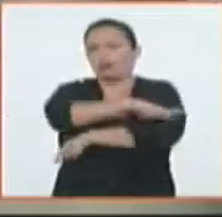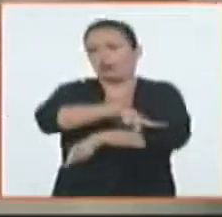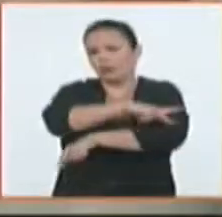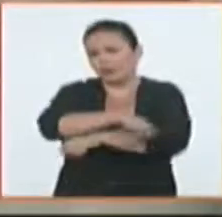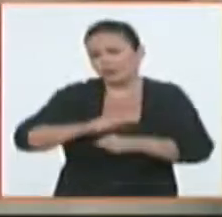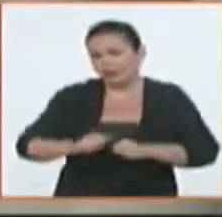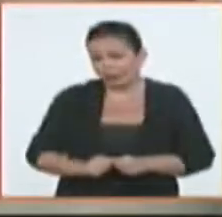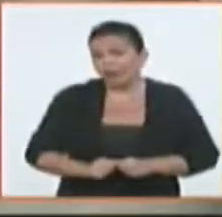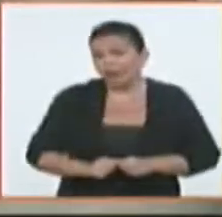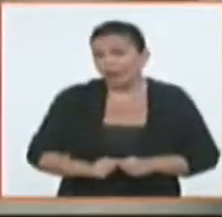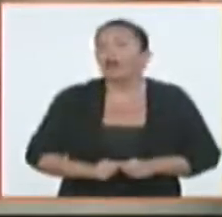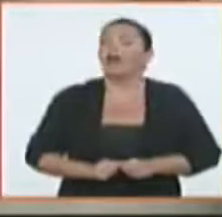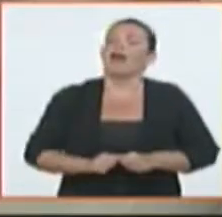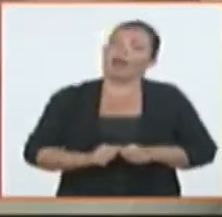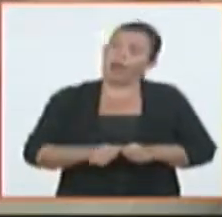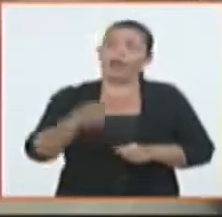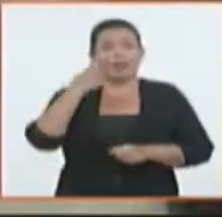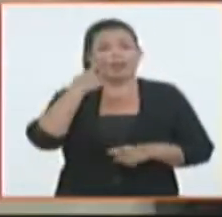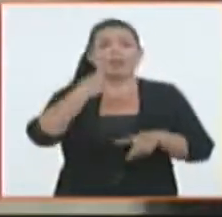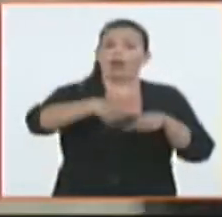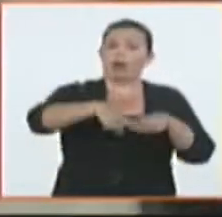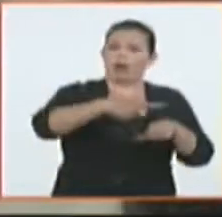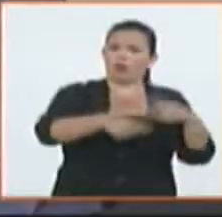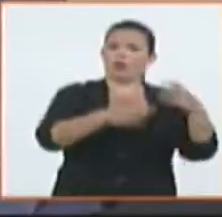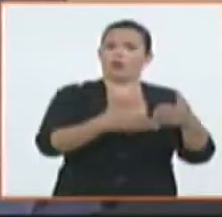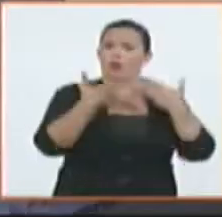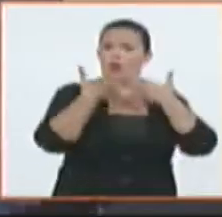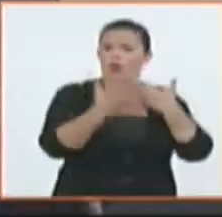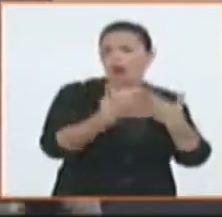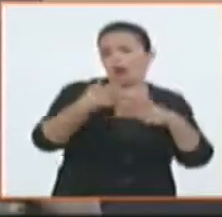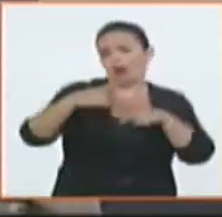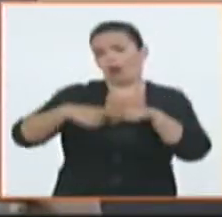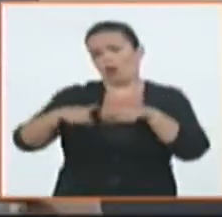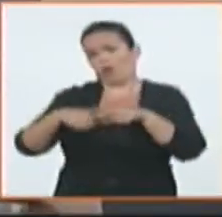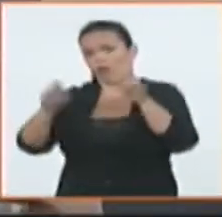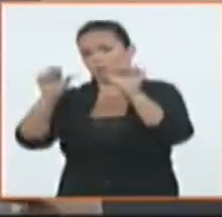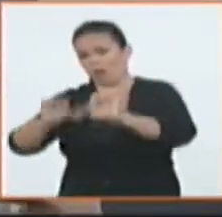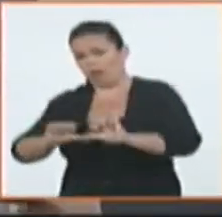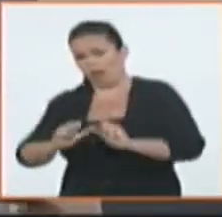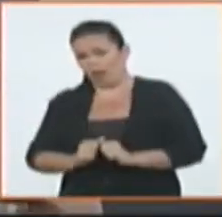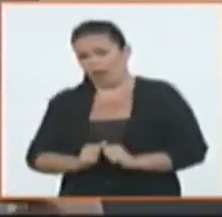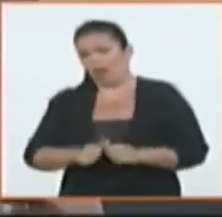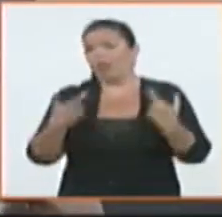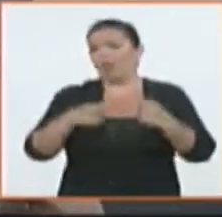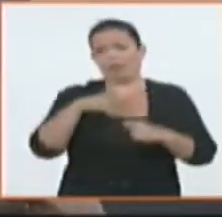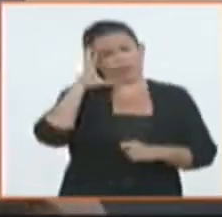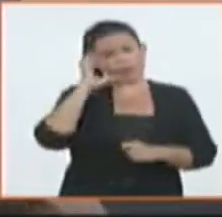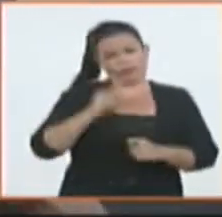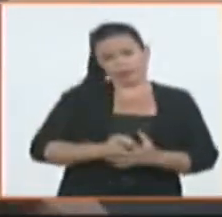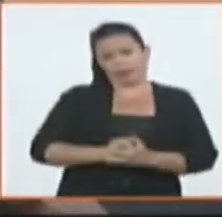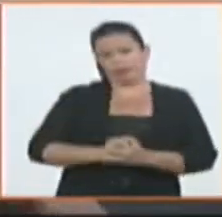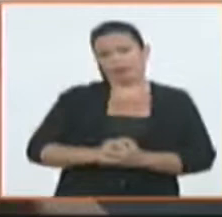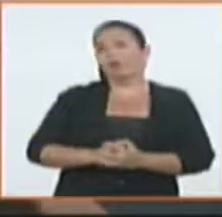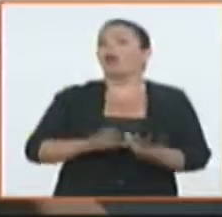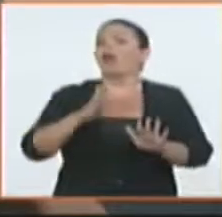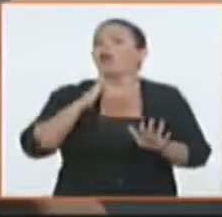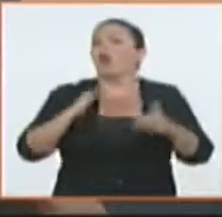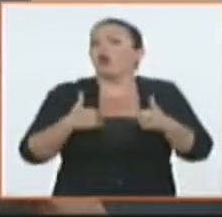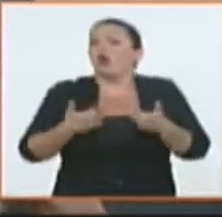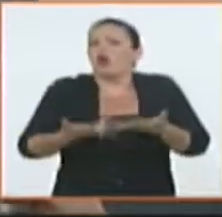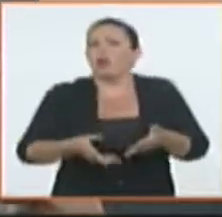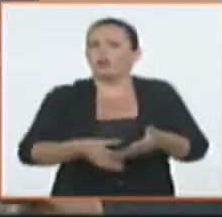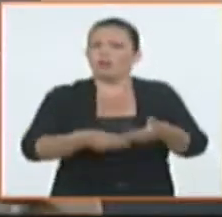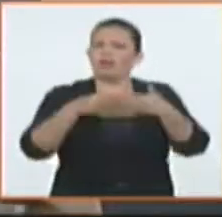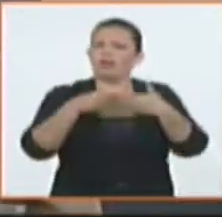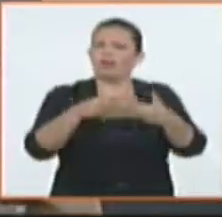Hay que desarrollar una mentalidad dialéctica y flexible. ¿Y dónde está? ¿Hasta dónde llega la flexibilidad? ¿Cuál es la cota de nuestra